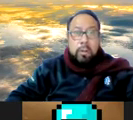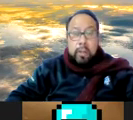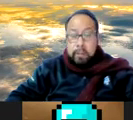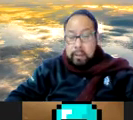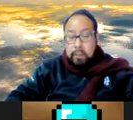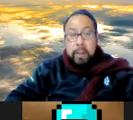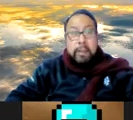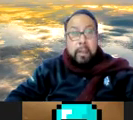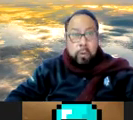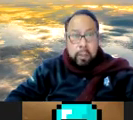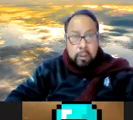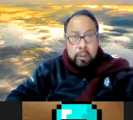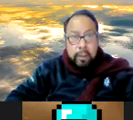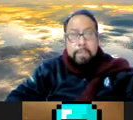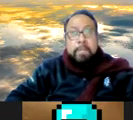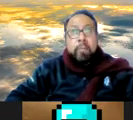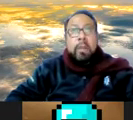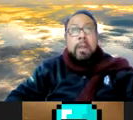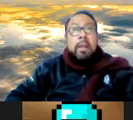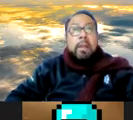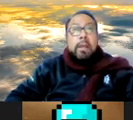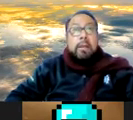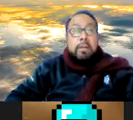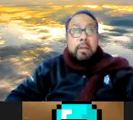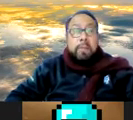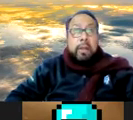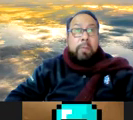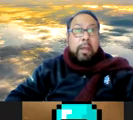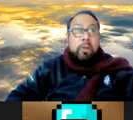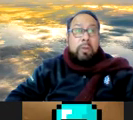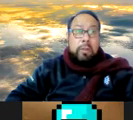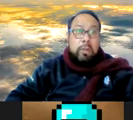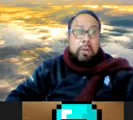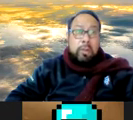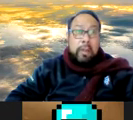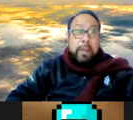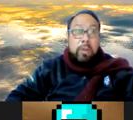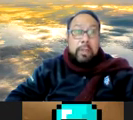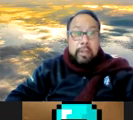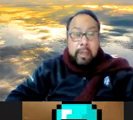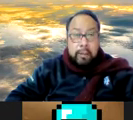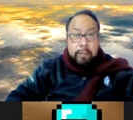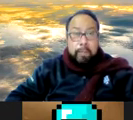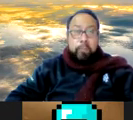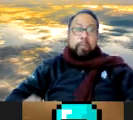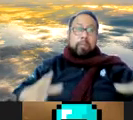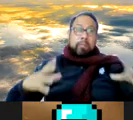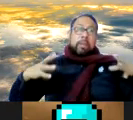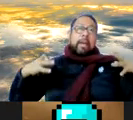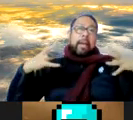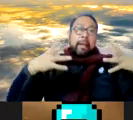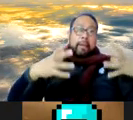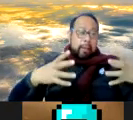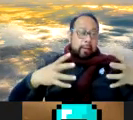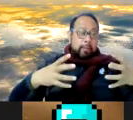colegios, otras veces simplemente asociaciones. Por ejemplo, la Asociación de Periodistas,